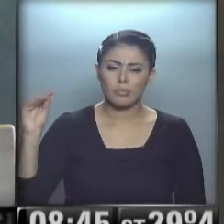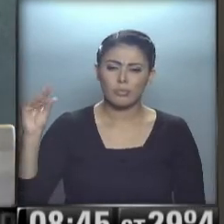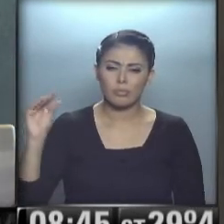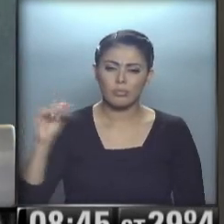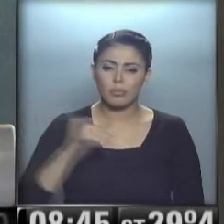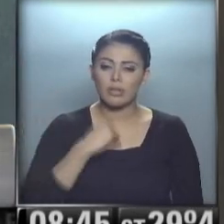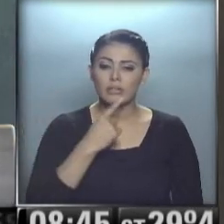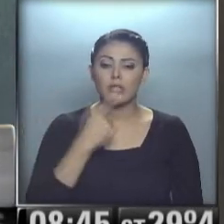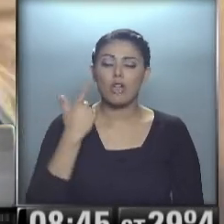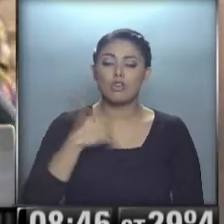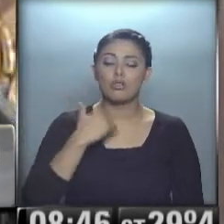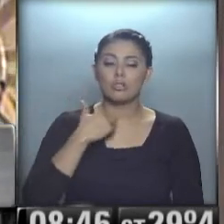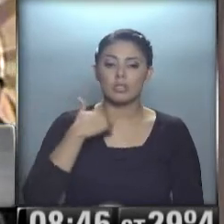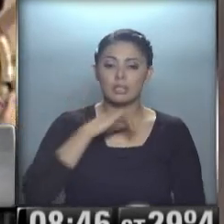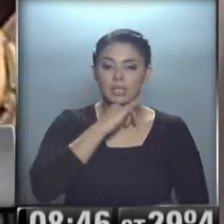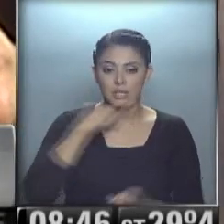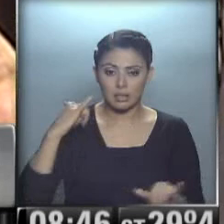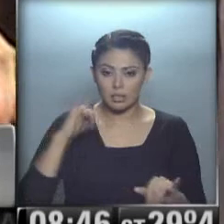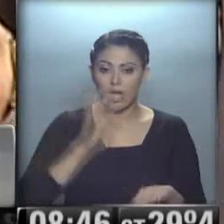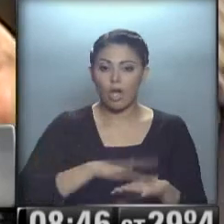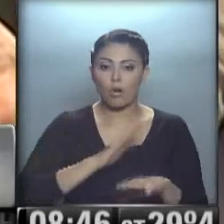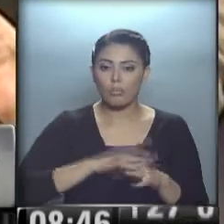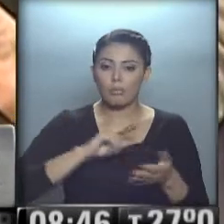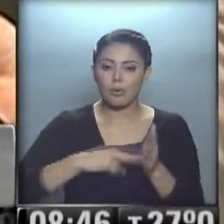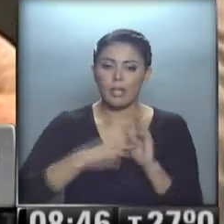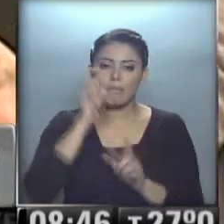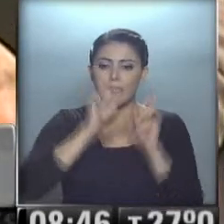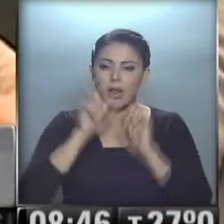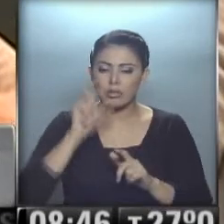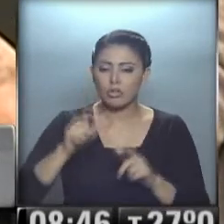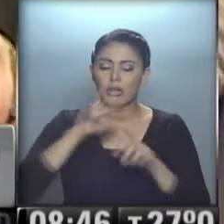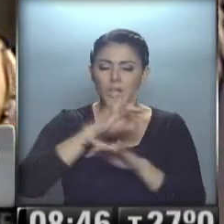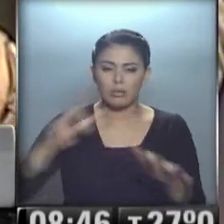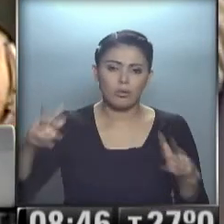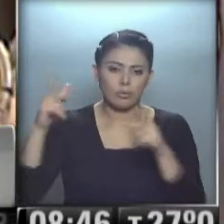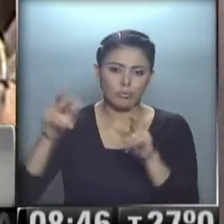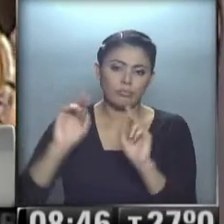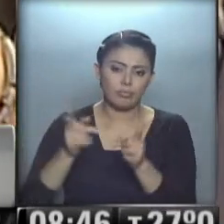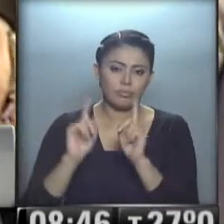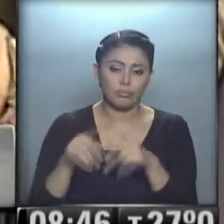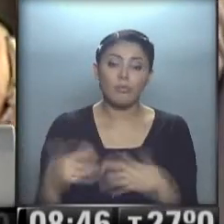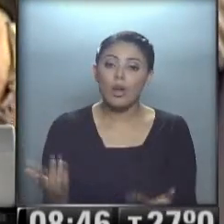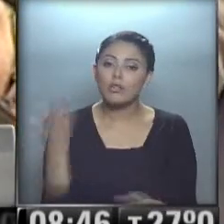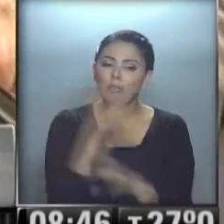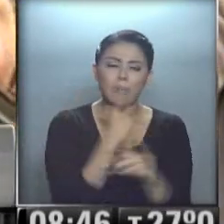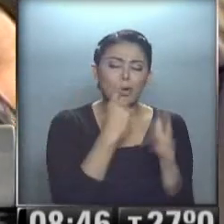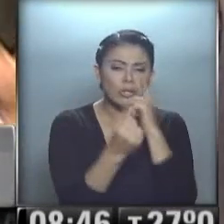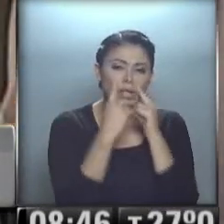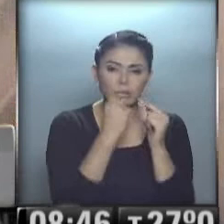De Noticias Argentinas. A raíz de los inconvenientes que hay, la gente está afectada por los cortes y con justa razón salen a